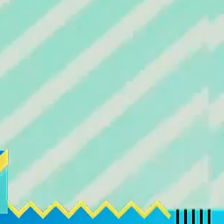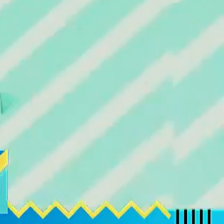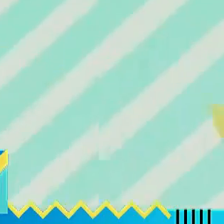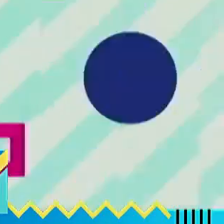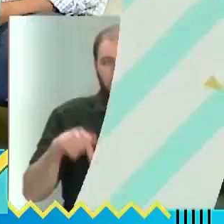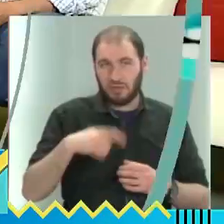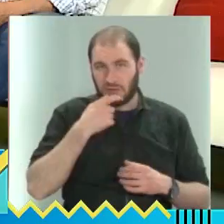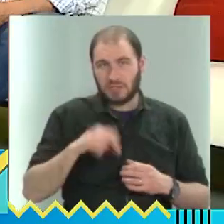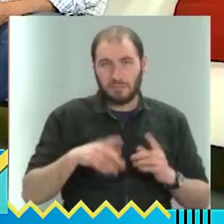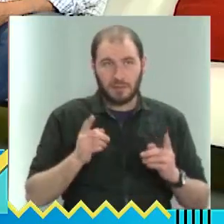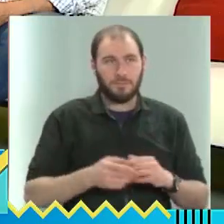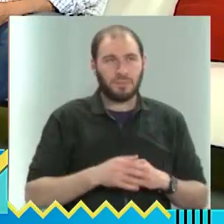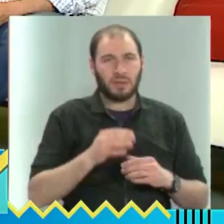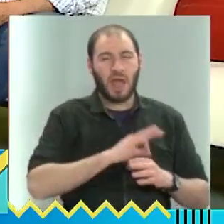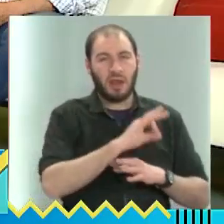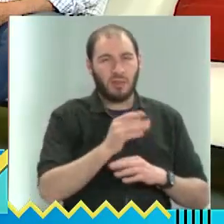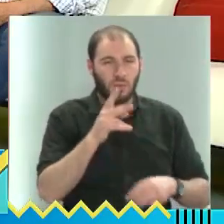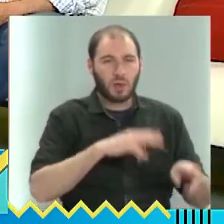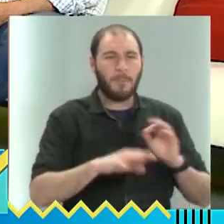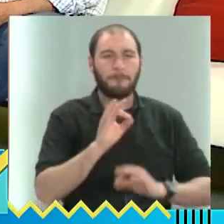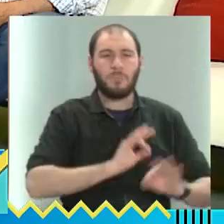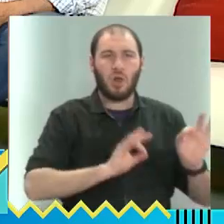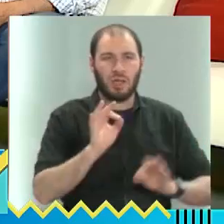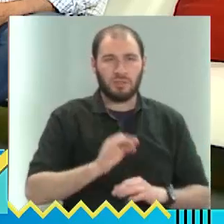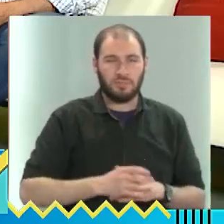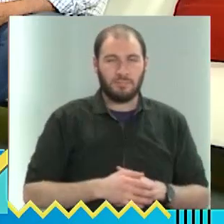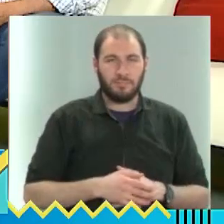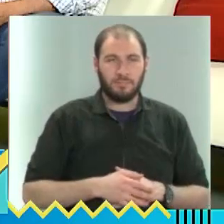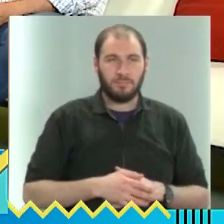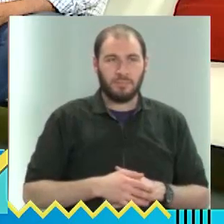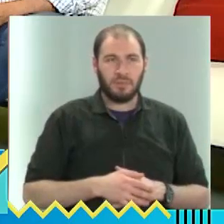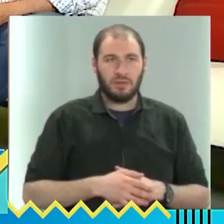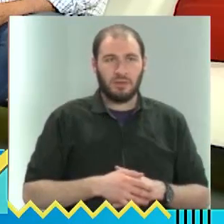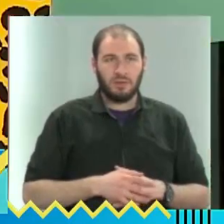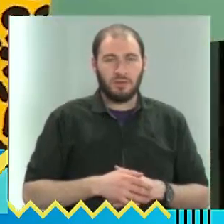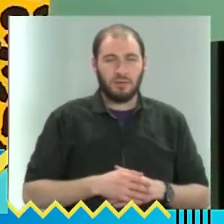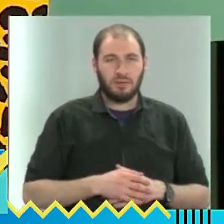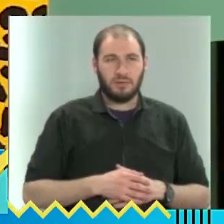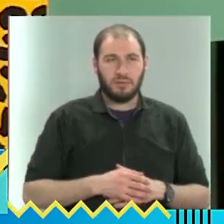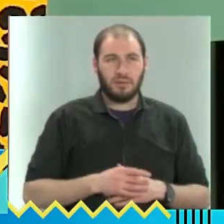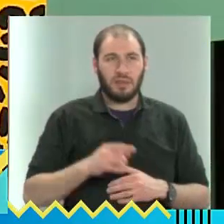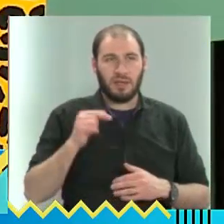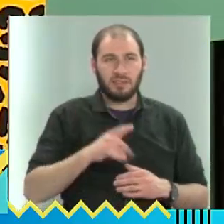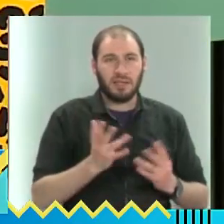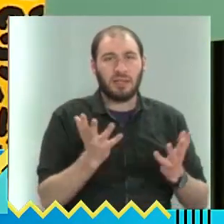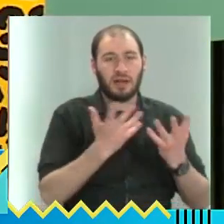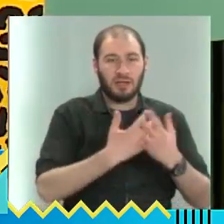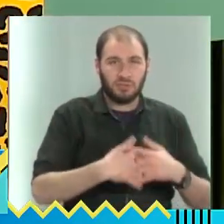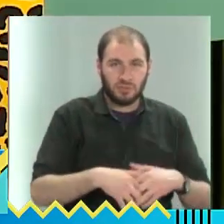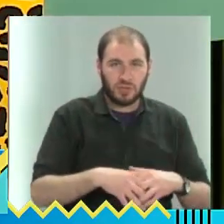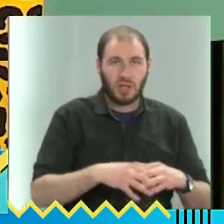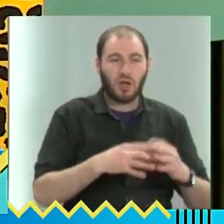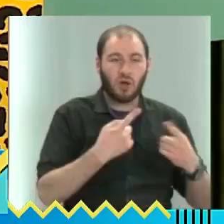Mendoza. Y algo que buscamos los arquitectos en nuestros proyectos es tratar de esa integración de lo que es